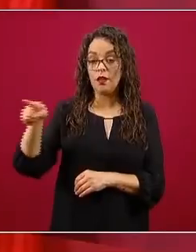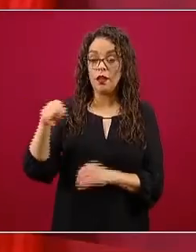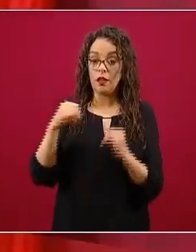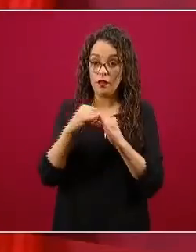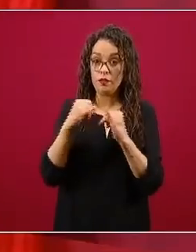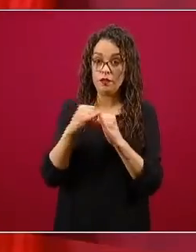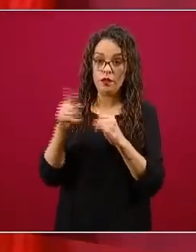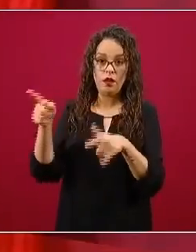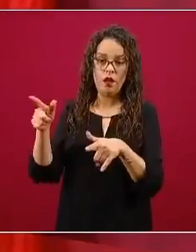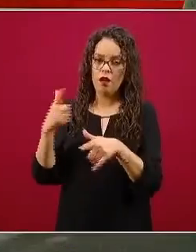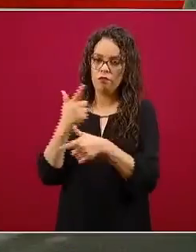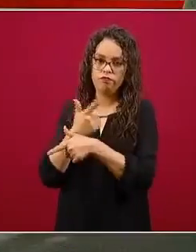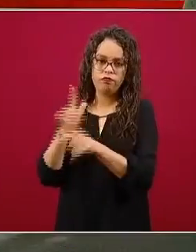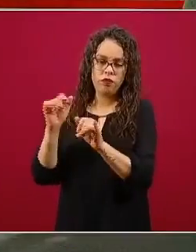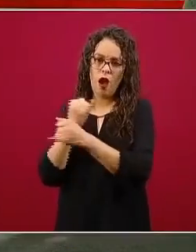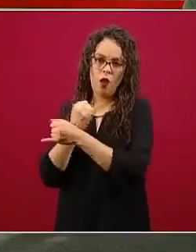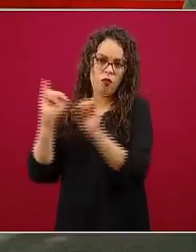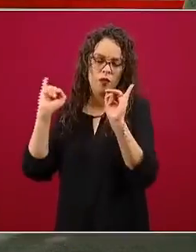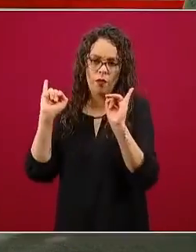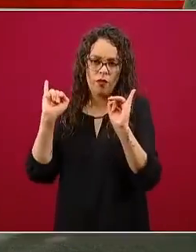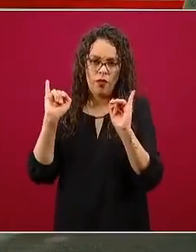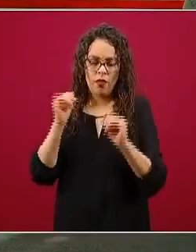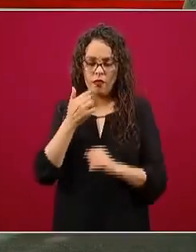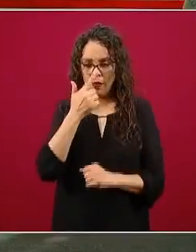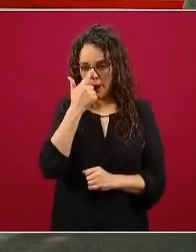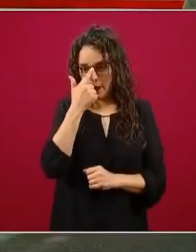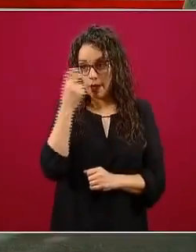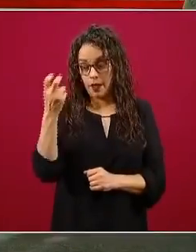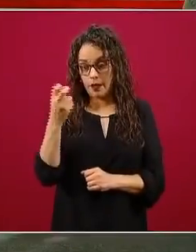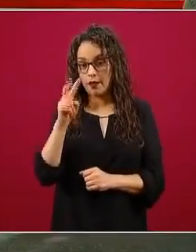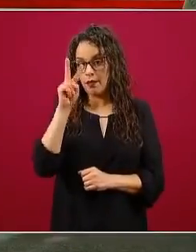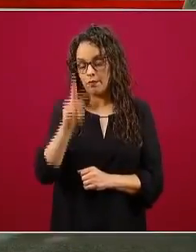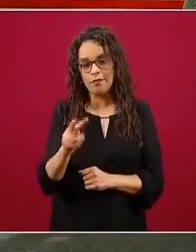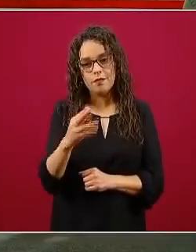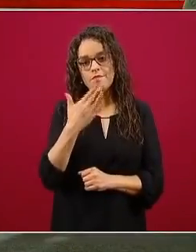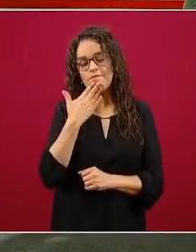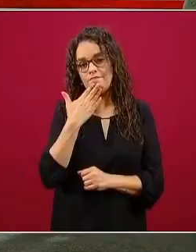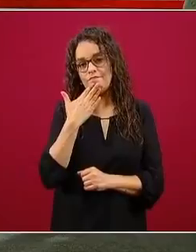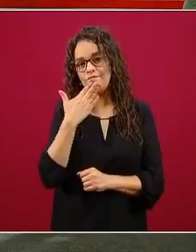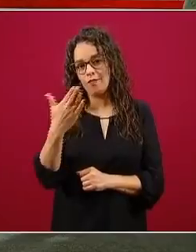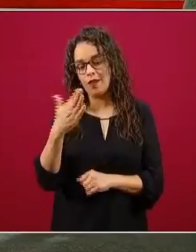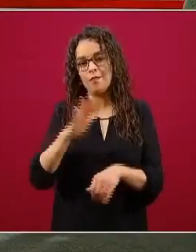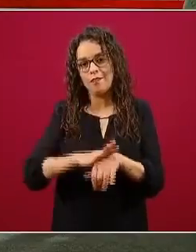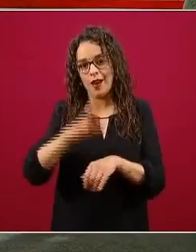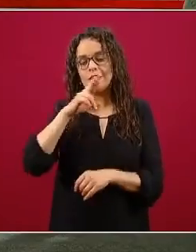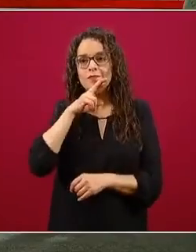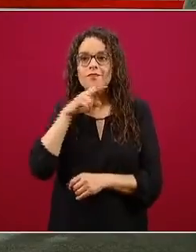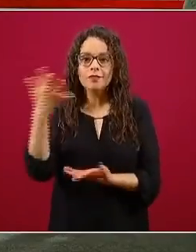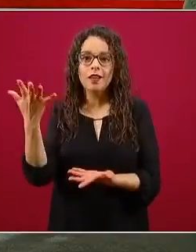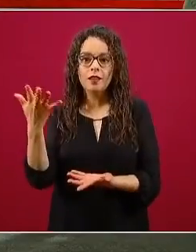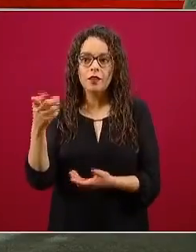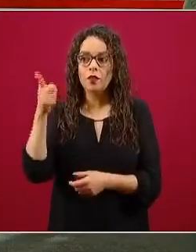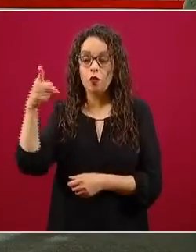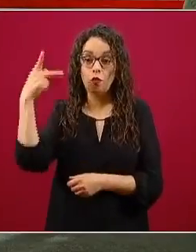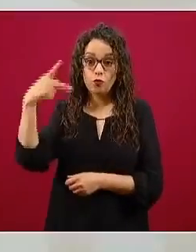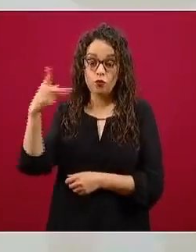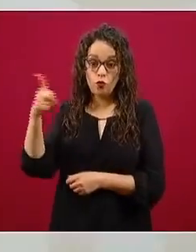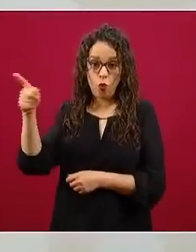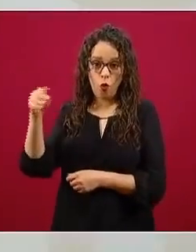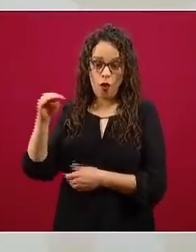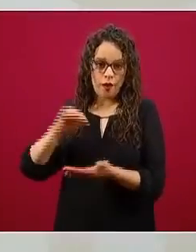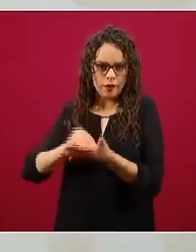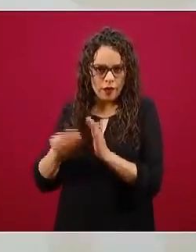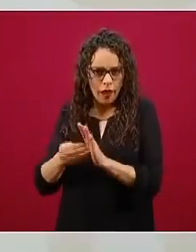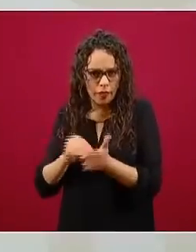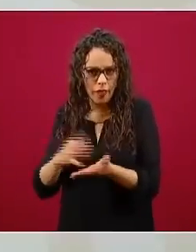órgano constitucionalmente autónomo, y eso es siempre muy saludable. Pero tiene una experiencia técnica muy buena